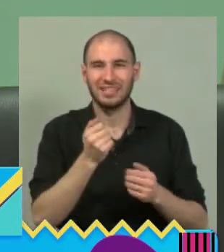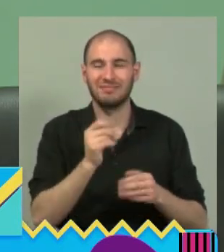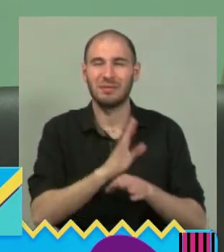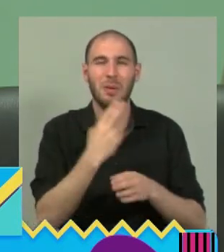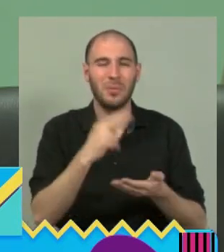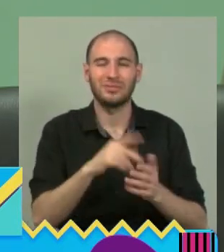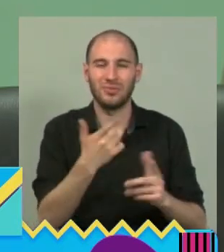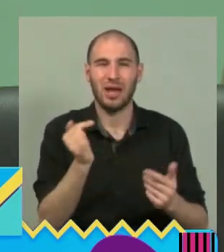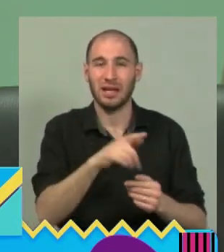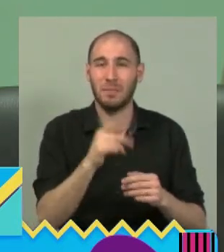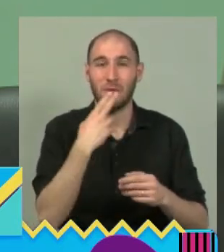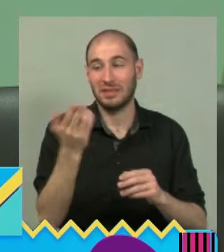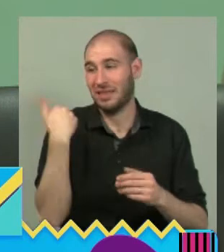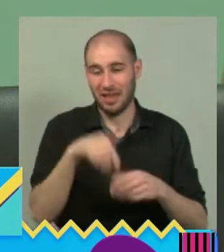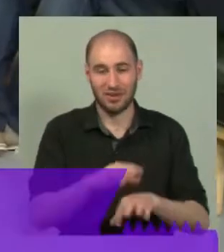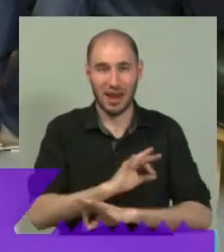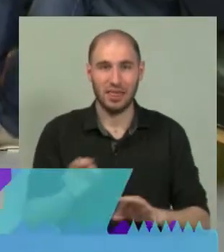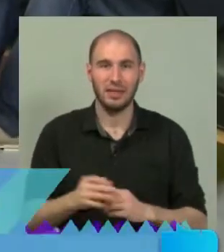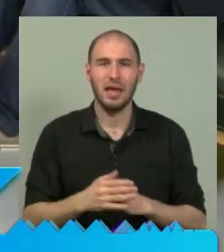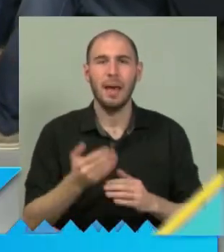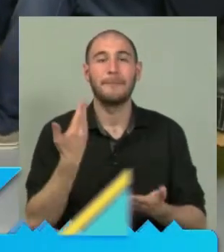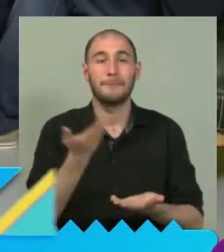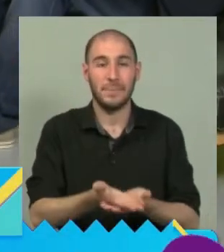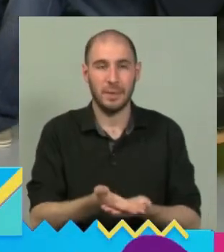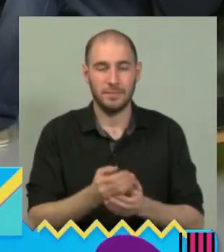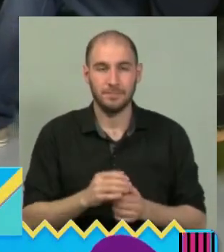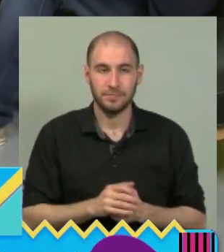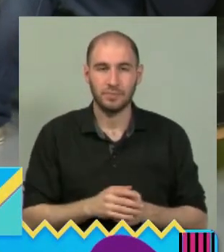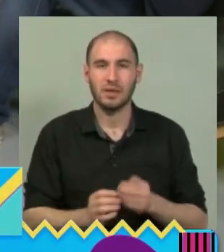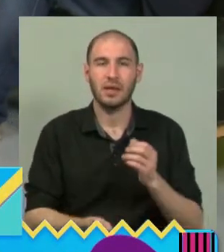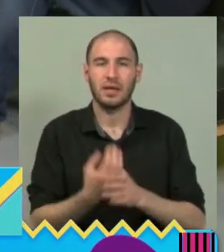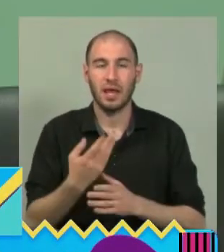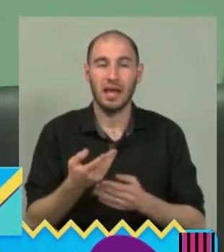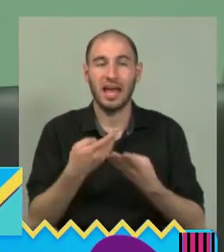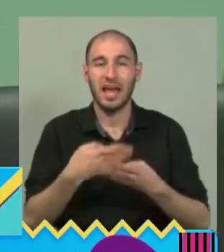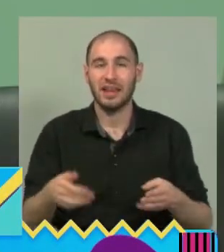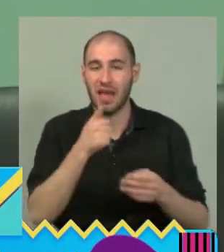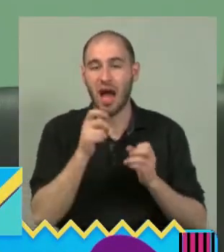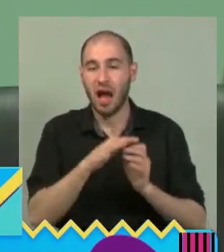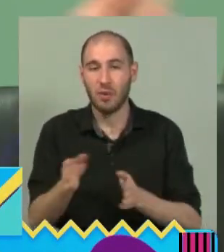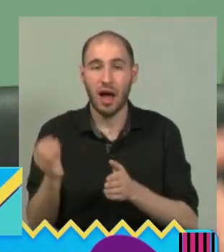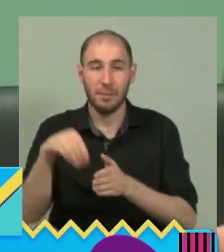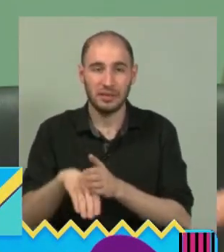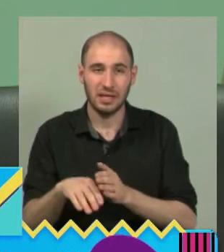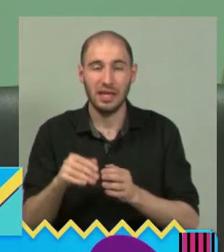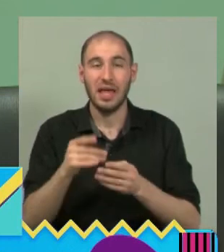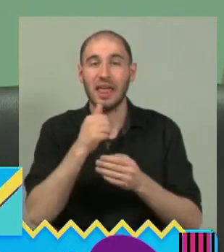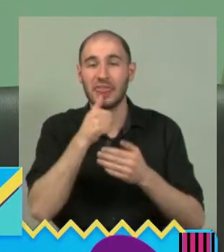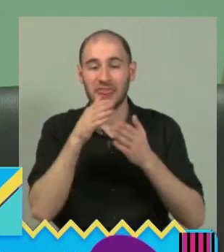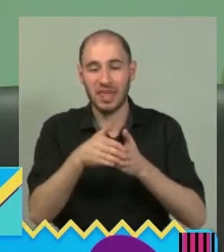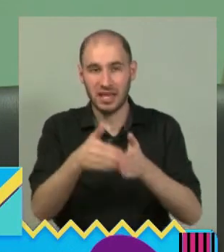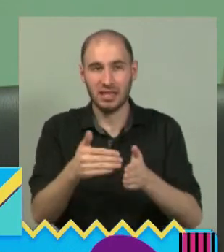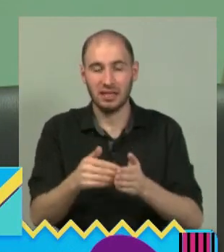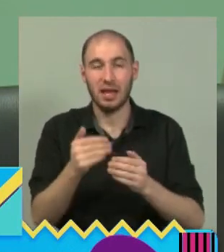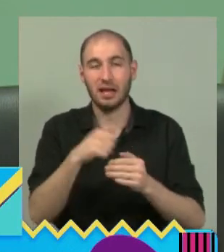nos prometió y que nunca se hizo nada. Estamos pidiendo que se genere la red de riego complementaria, que nos dijeron con el dique Cuesta del Viento. Se van